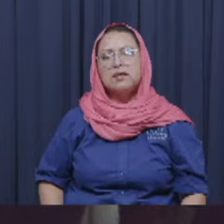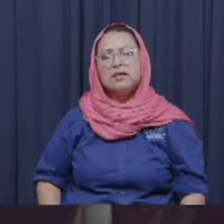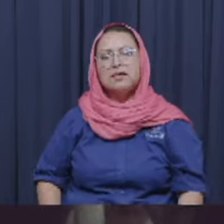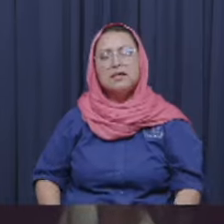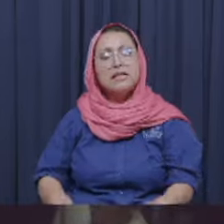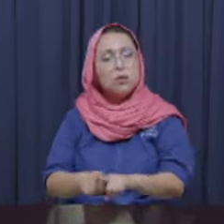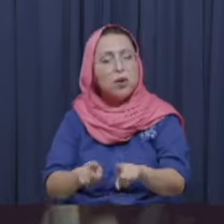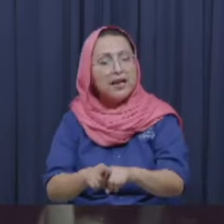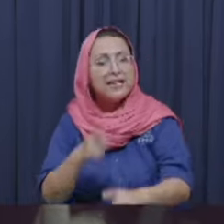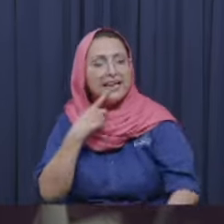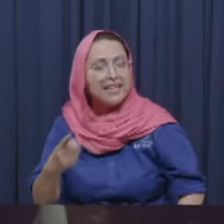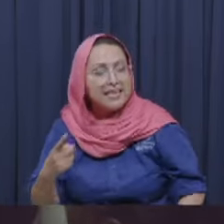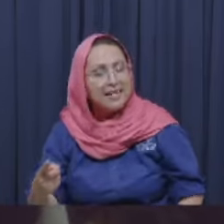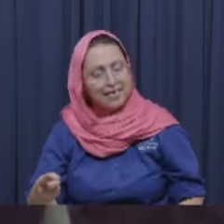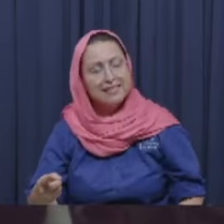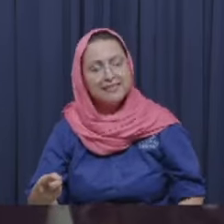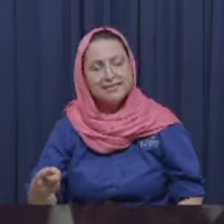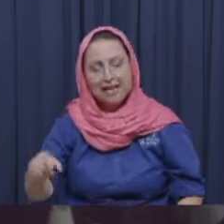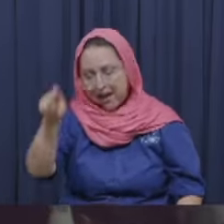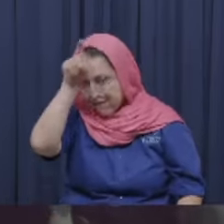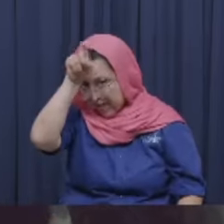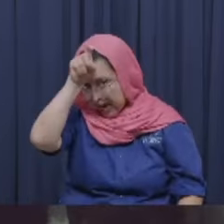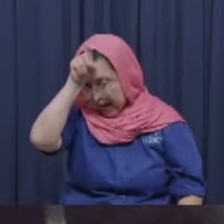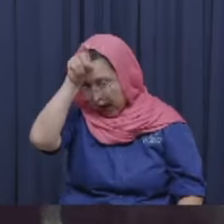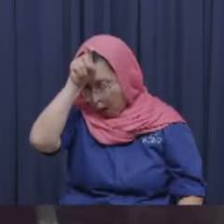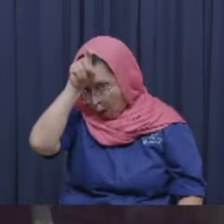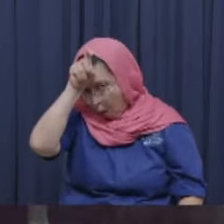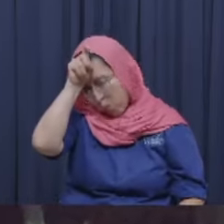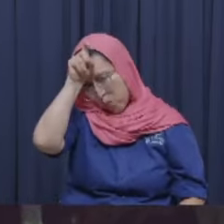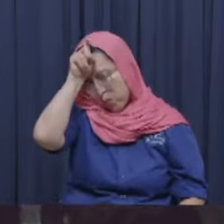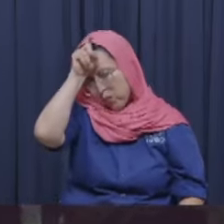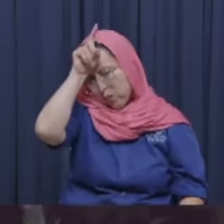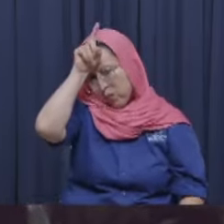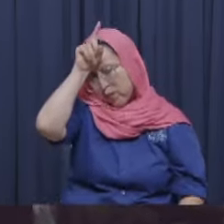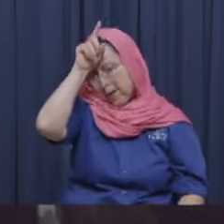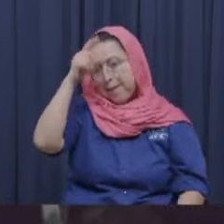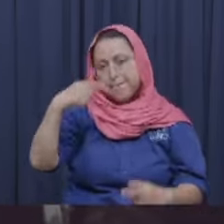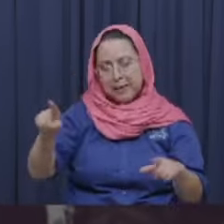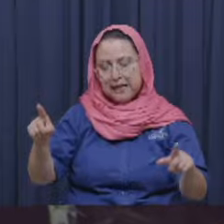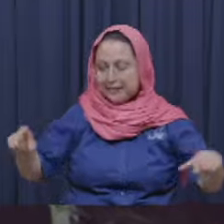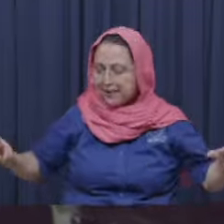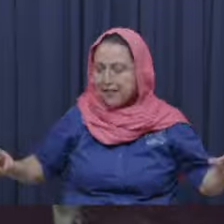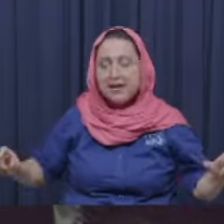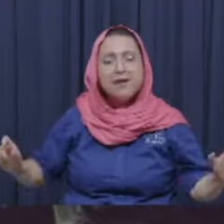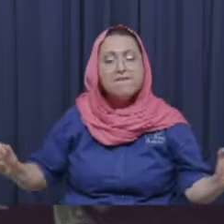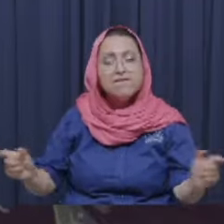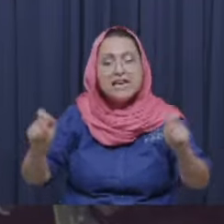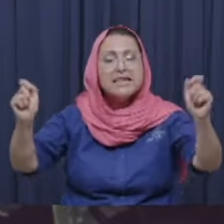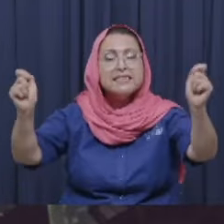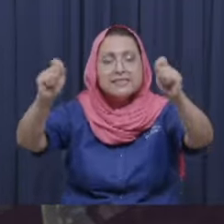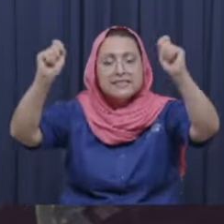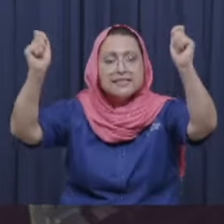Así como le dijiste a Faraón: deja ir a mi pueblo para que me celebren fiesta en el desierto.